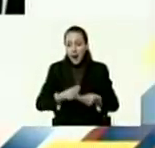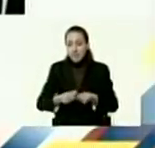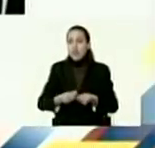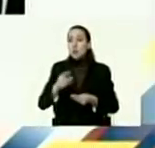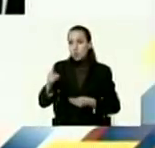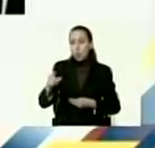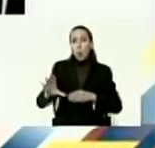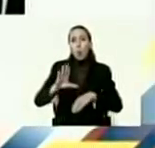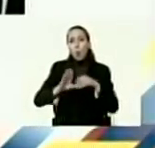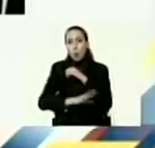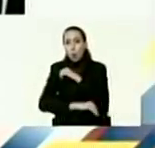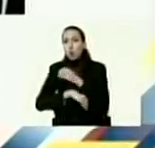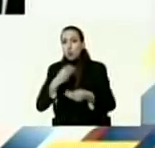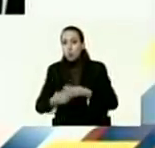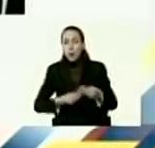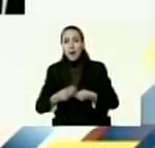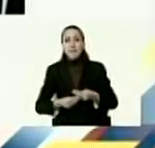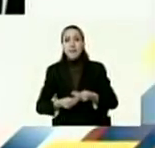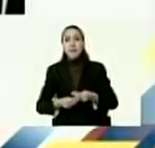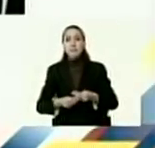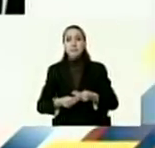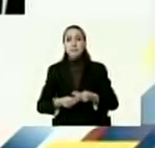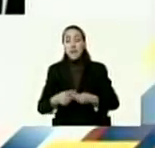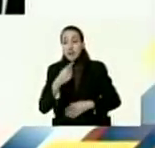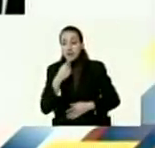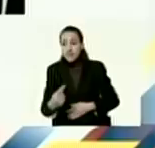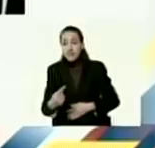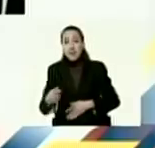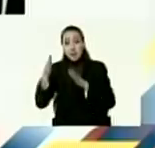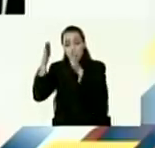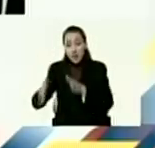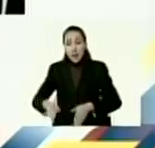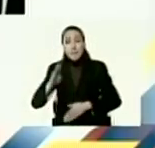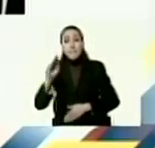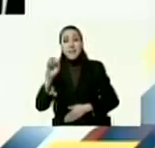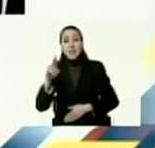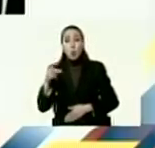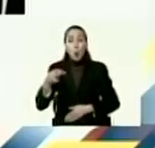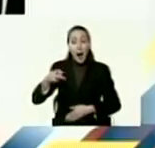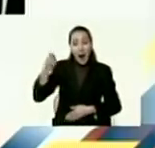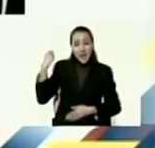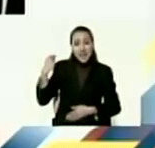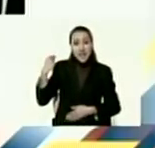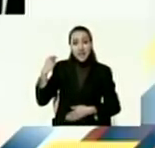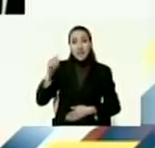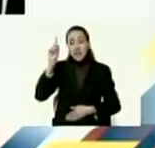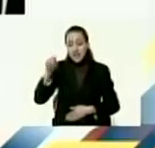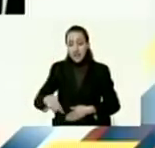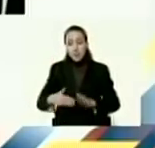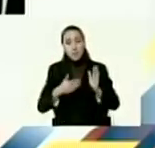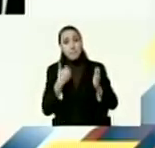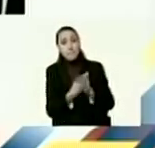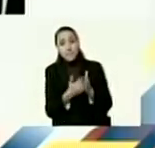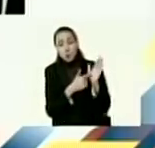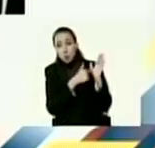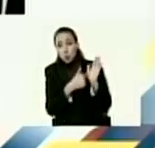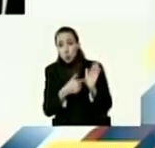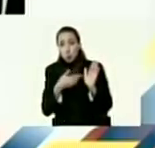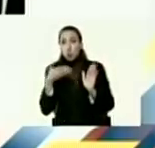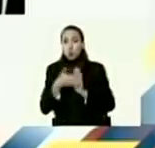dice el diputado José Brito el día de ayer. Y además presenta unas pruebas